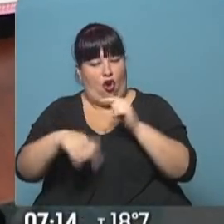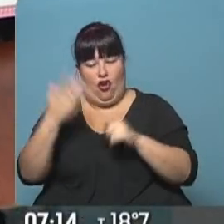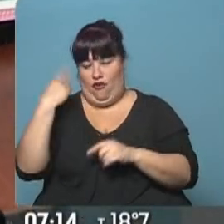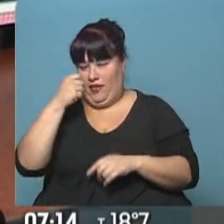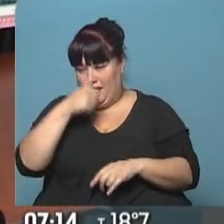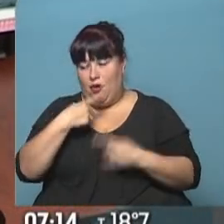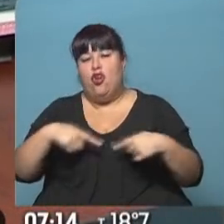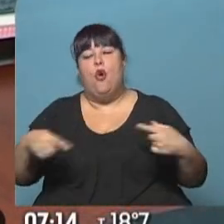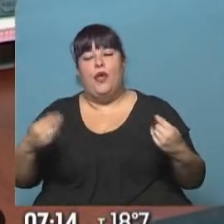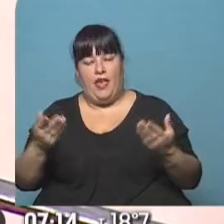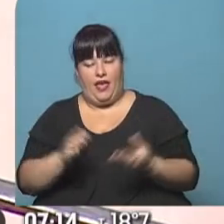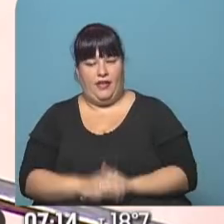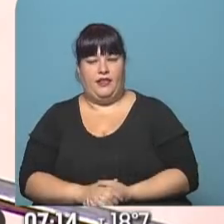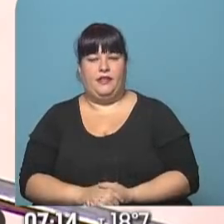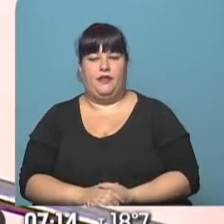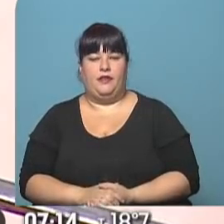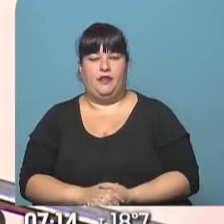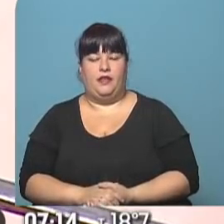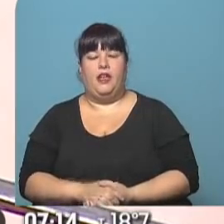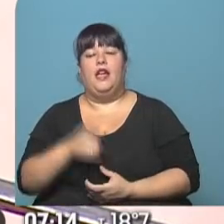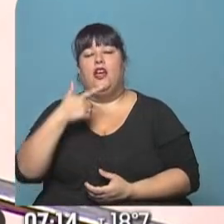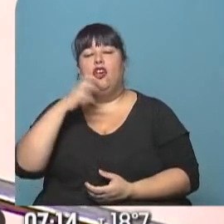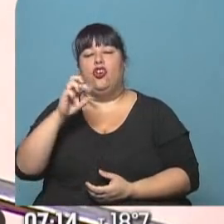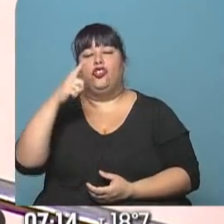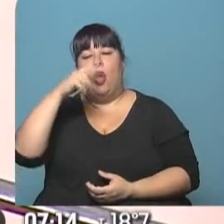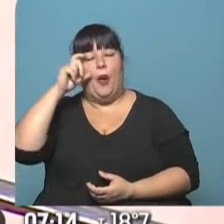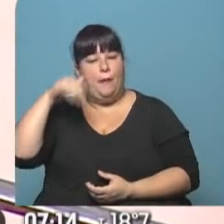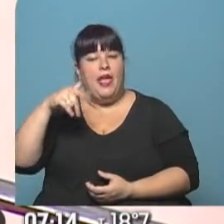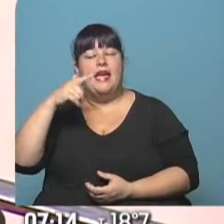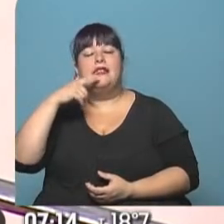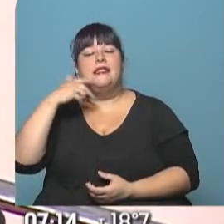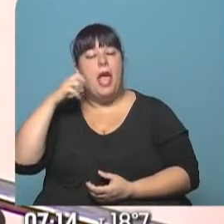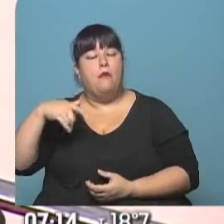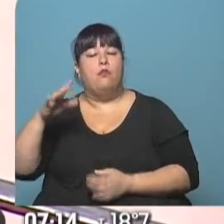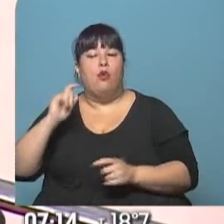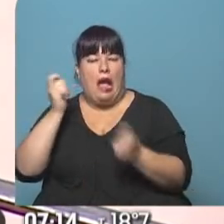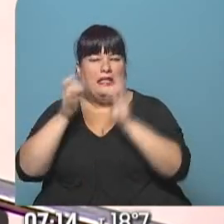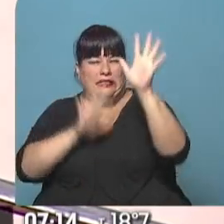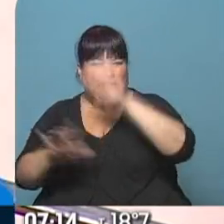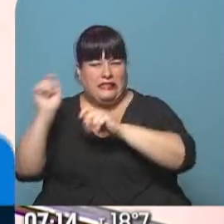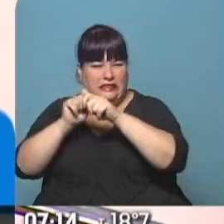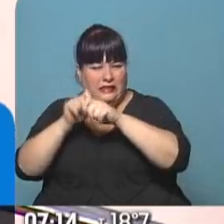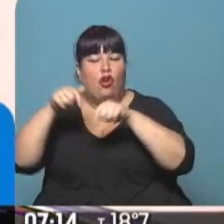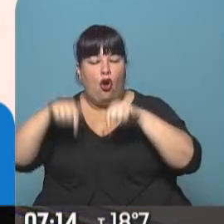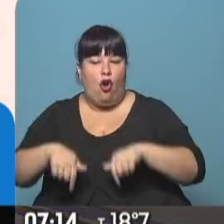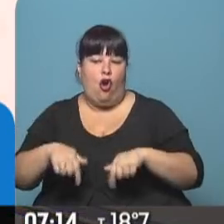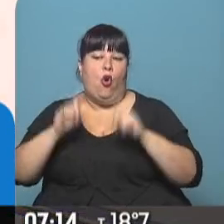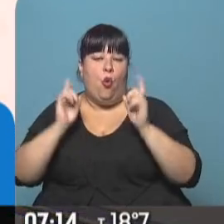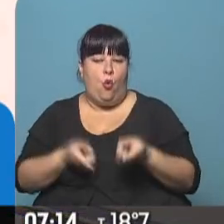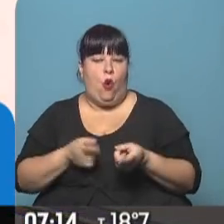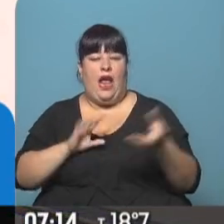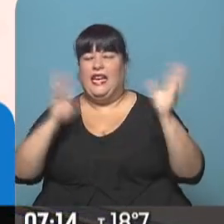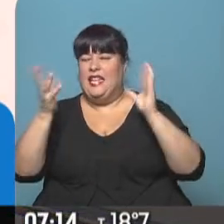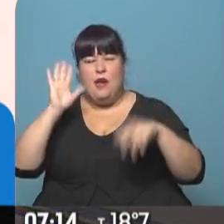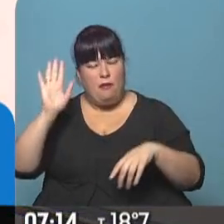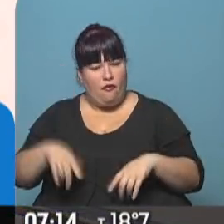semana. Las novedades. El SOFICIEM, que durante varios días fue siendo modificado, hoy, a pesar de la mala